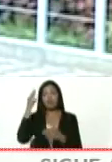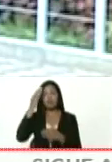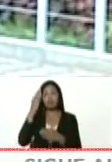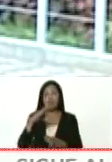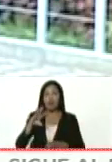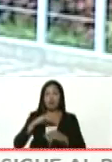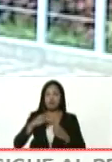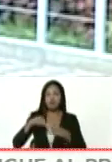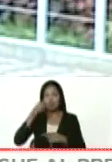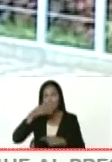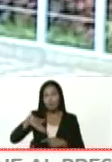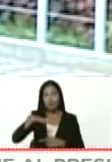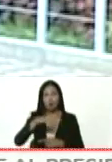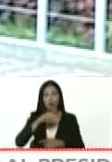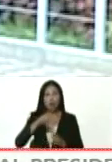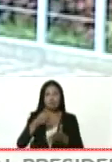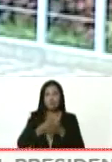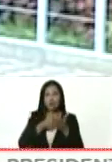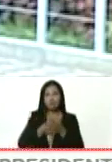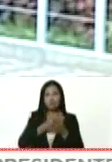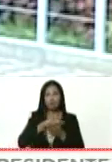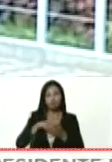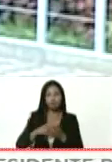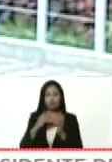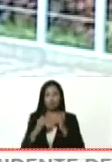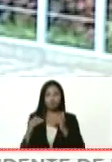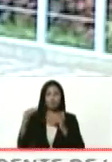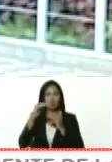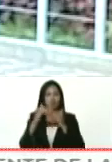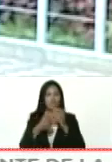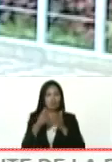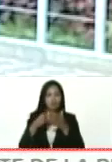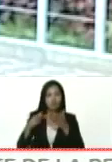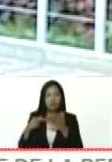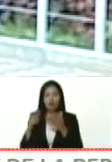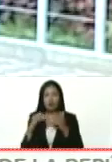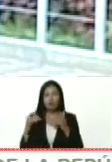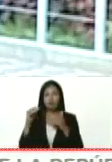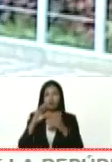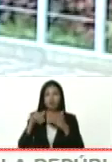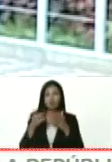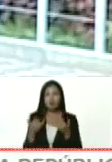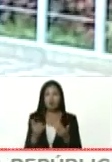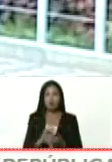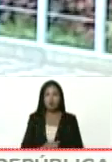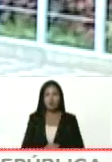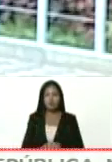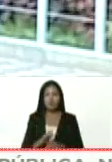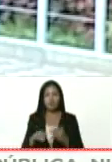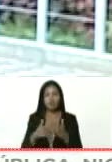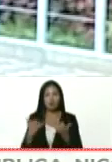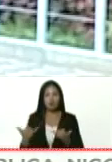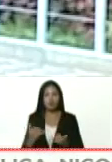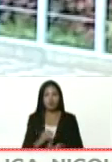adquirido nuestro pueblo en esta batalla supera cualquier nivel que haya tenido en cualquier otro momento.